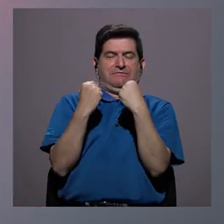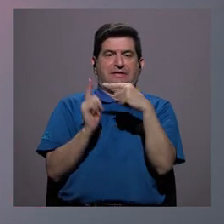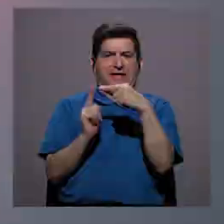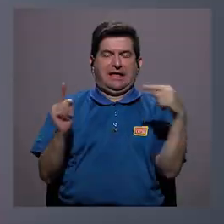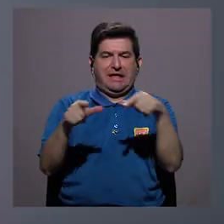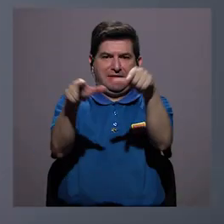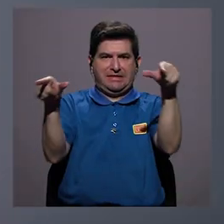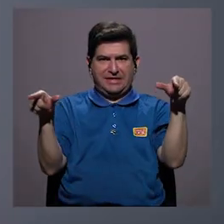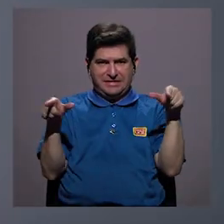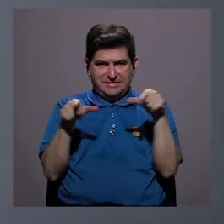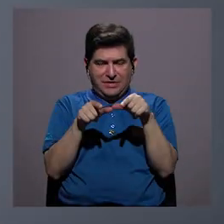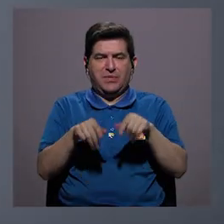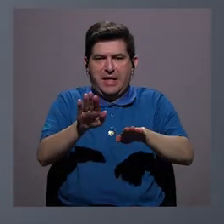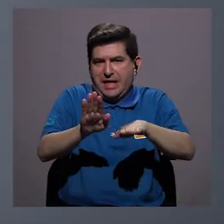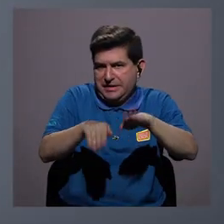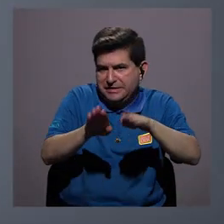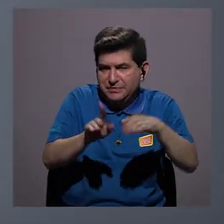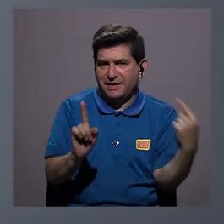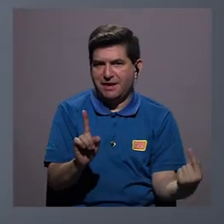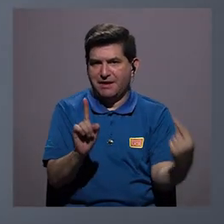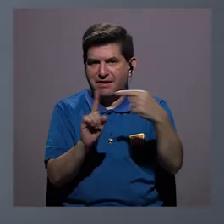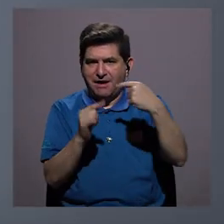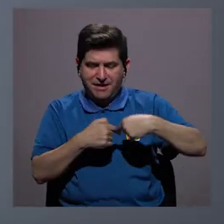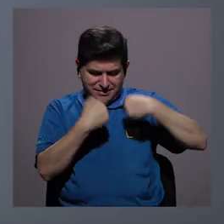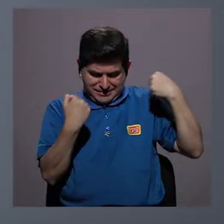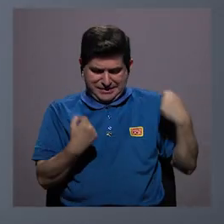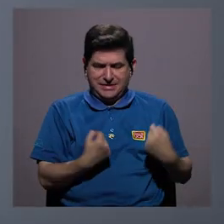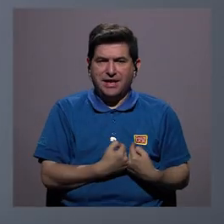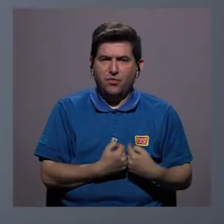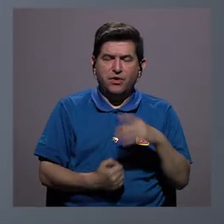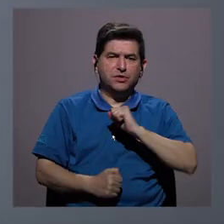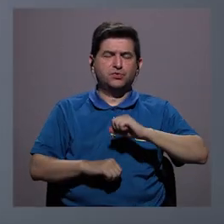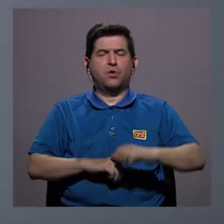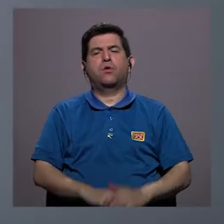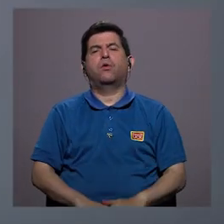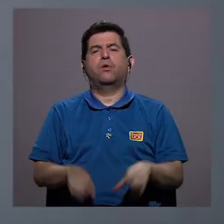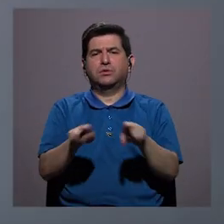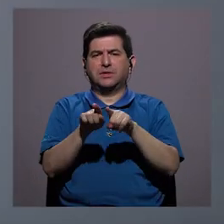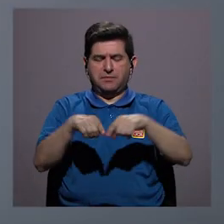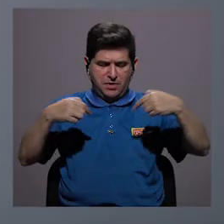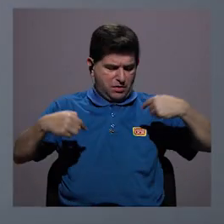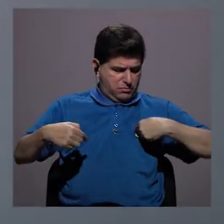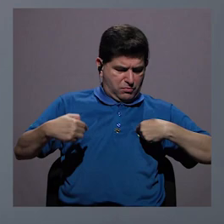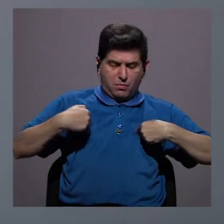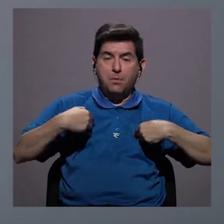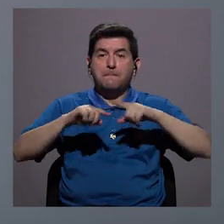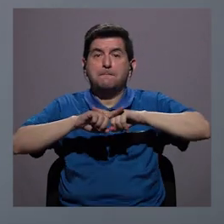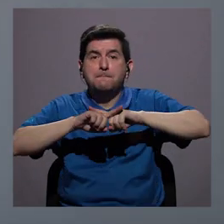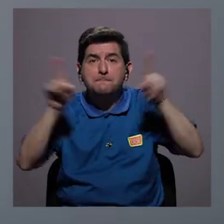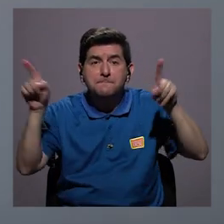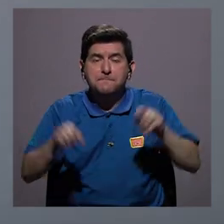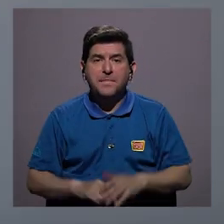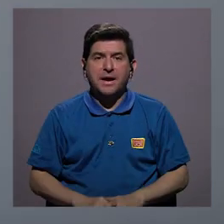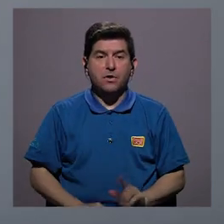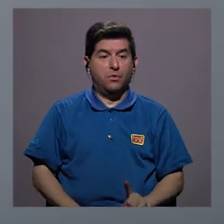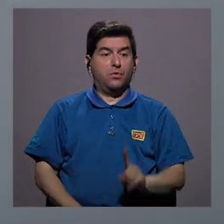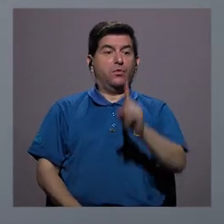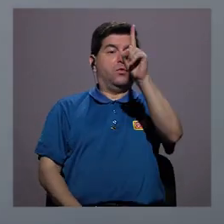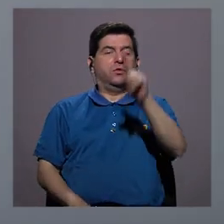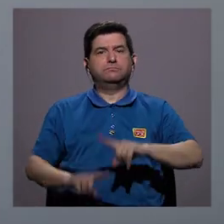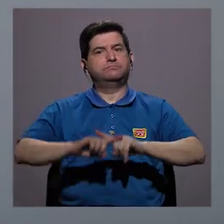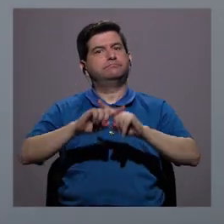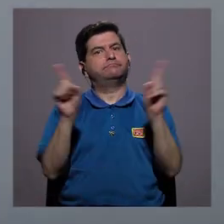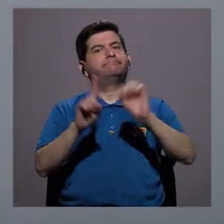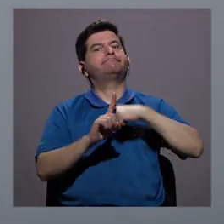devuelva desde las zonas distales, como de los pies, hacia el corazón y los pulmones otra vez, pero cuesta arriba, es otra